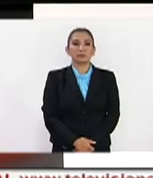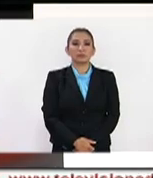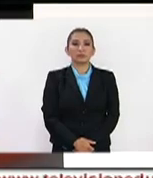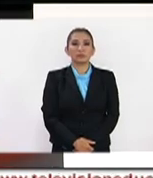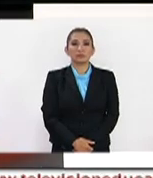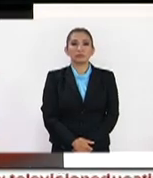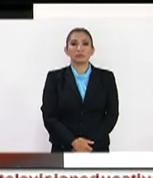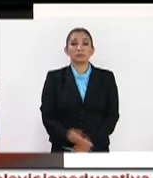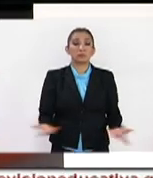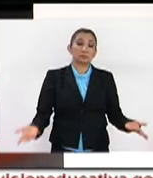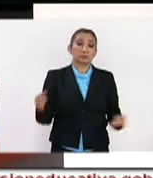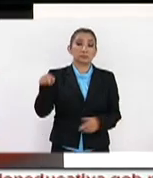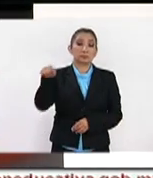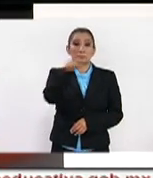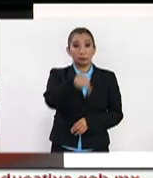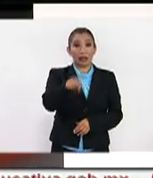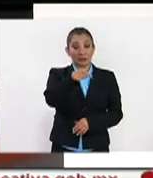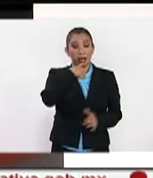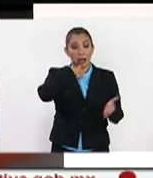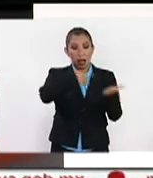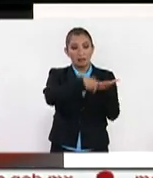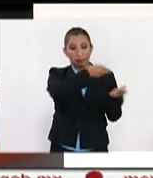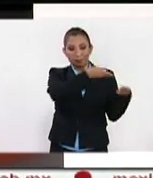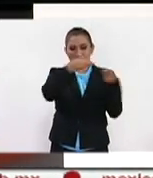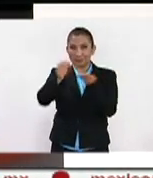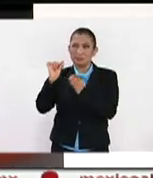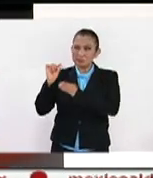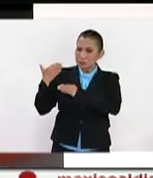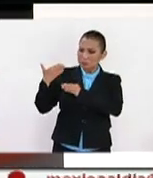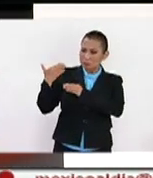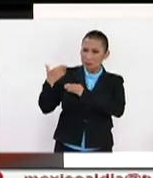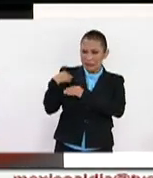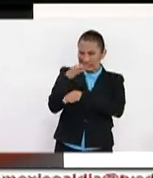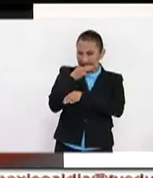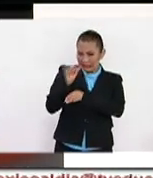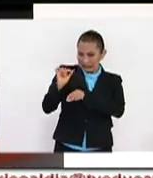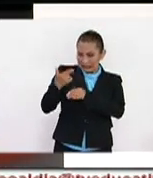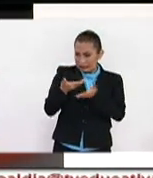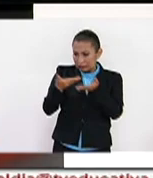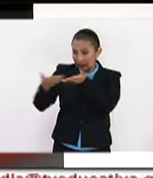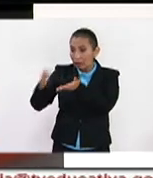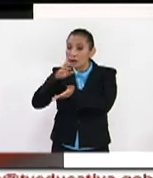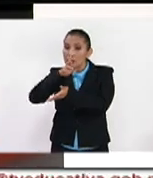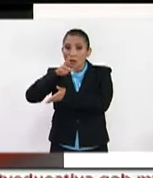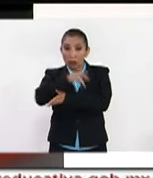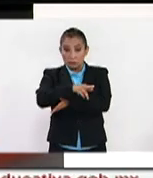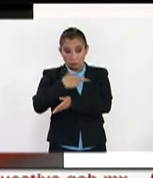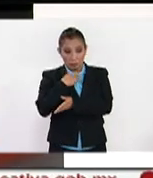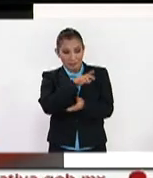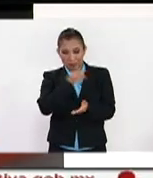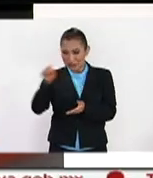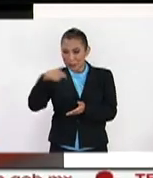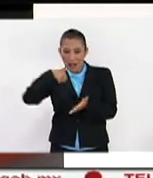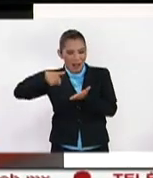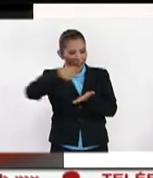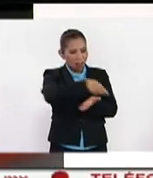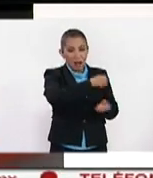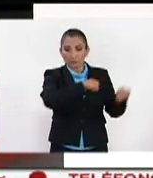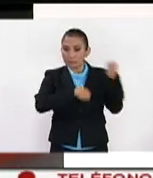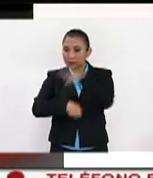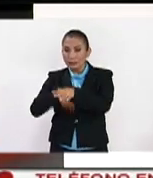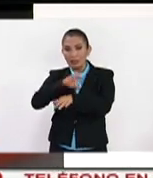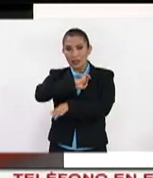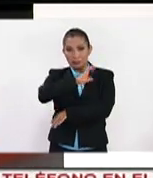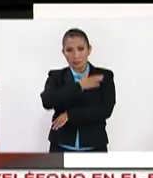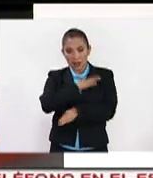Así es, Pati, esto fue una carta que se entregó hace apenas unos minutos, una respuesta muy esperada por parte de la